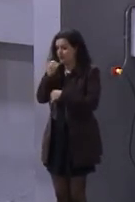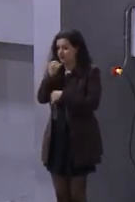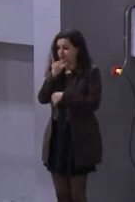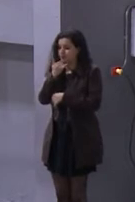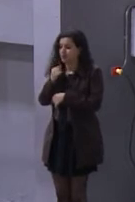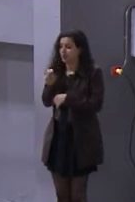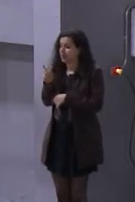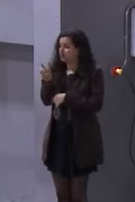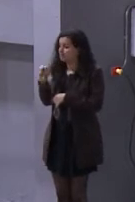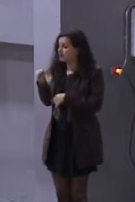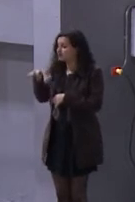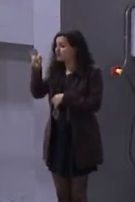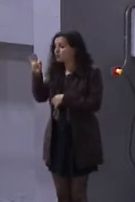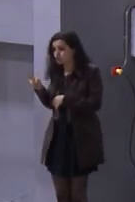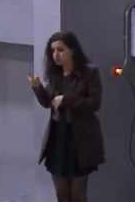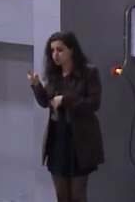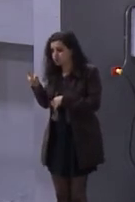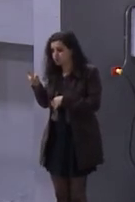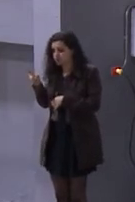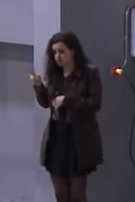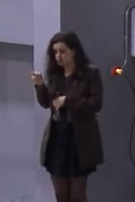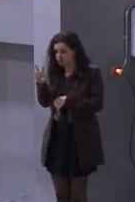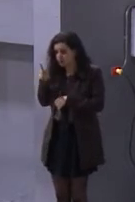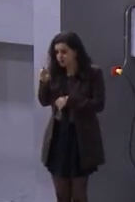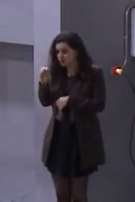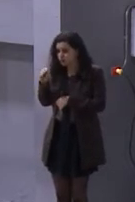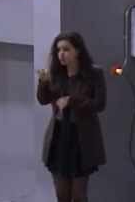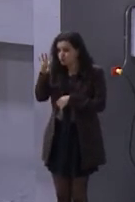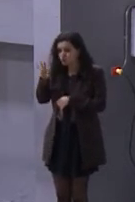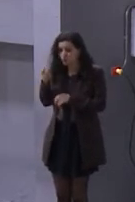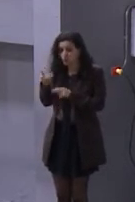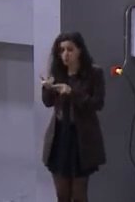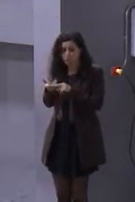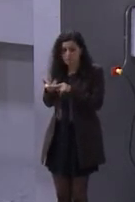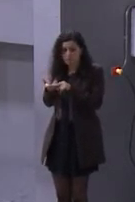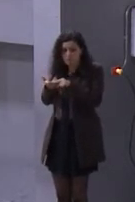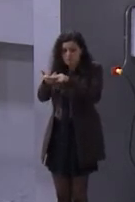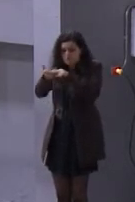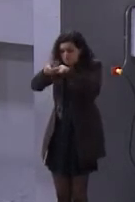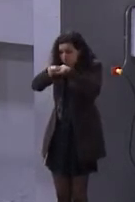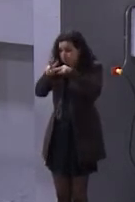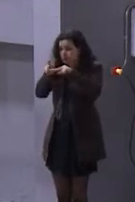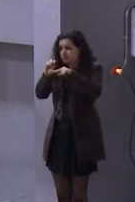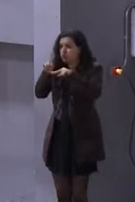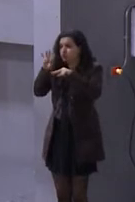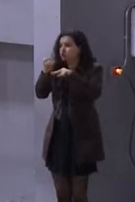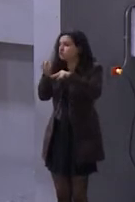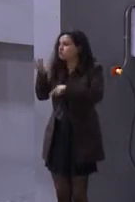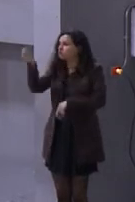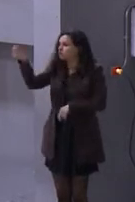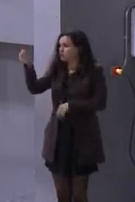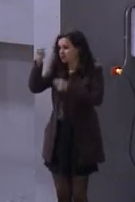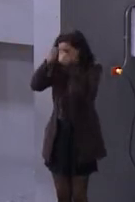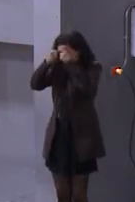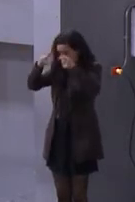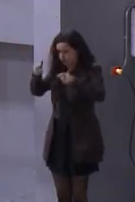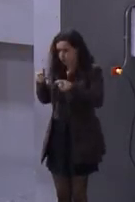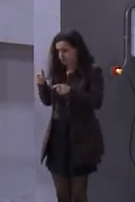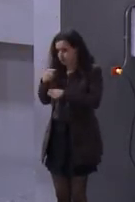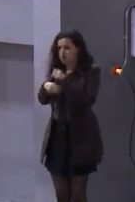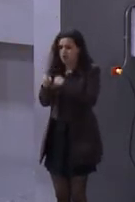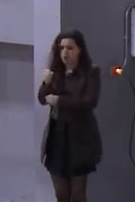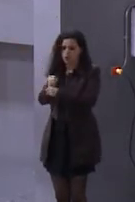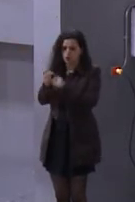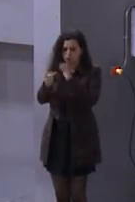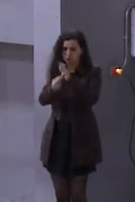20% tenía que entregarse al Estado, el 20% de los excedentes cooperativos para el año 2017. Eso